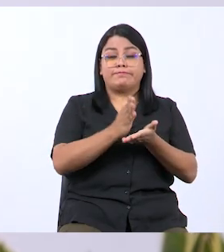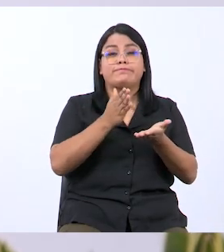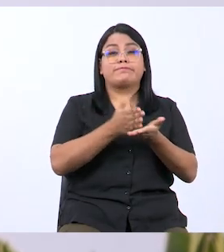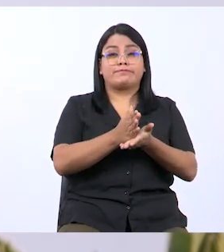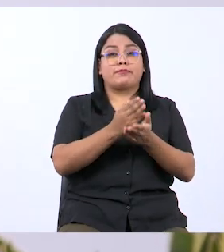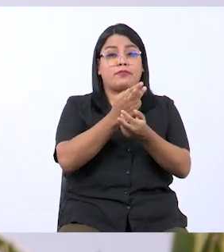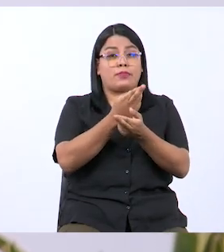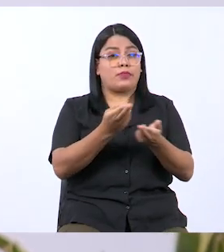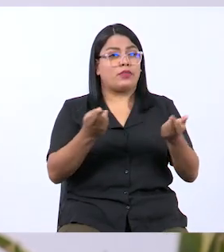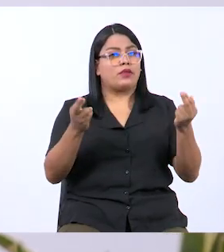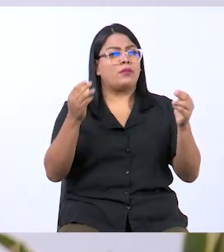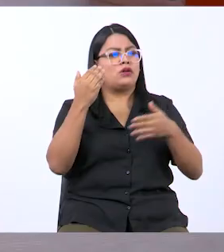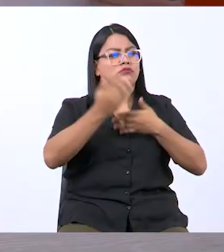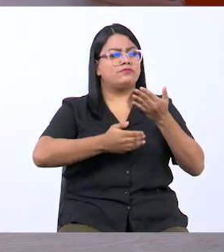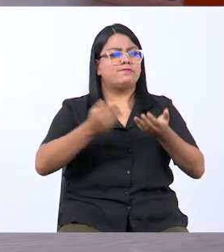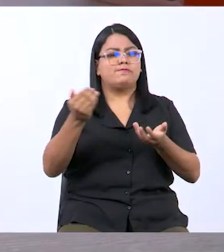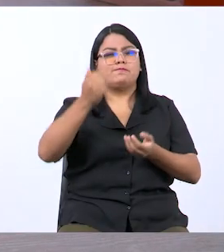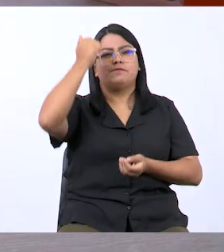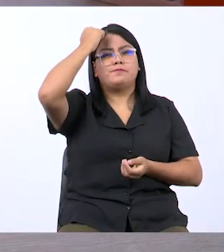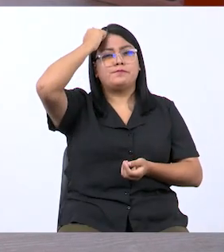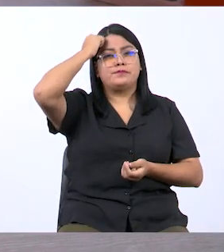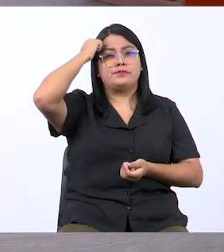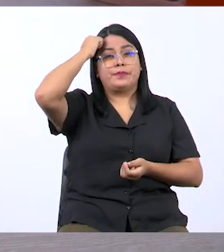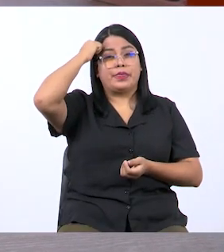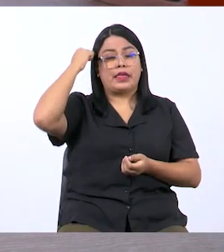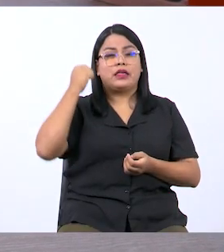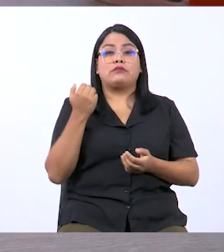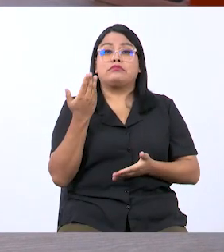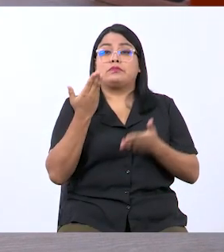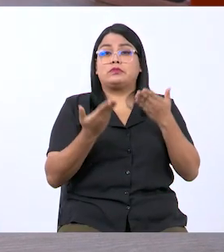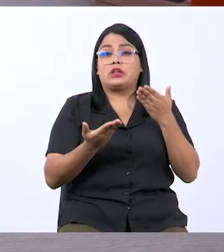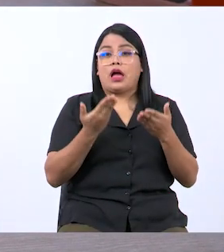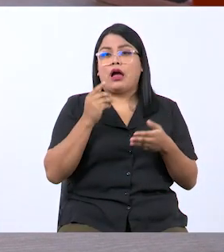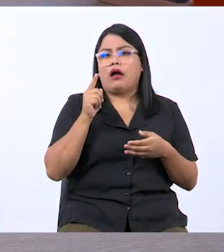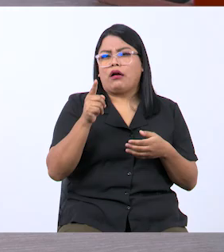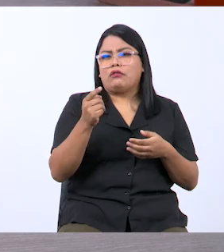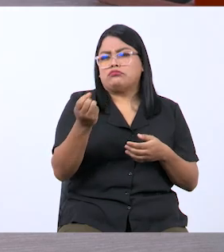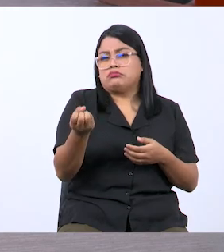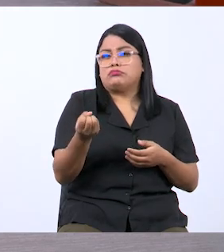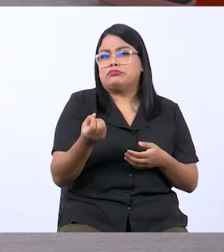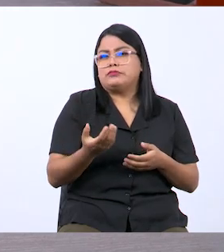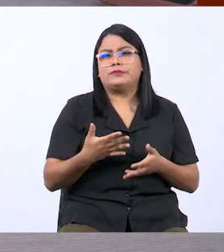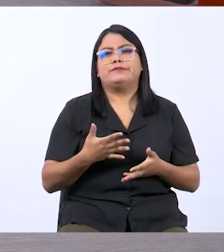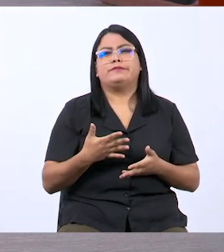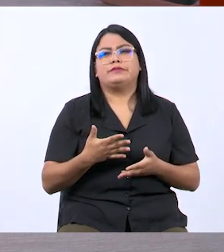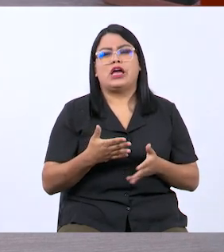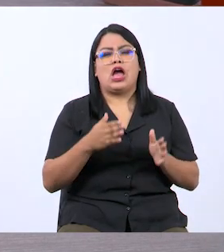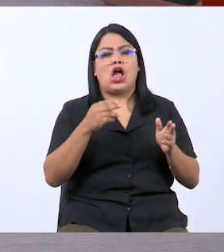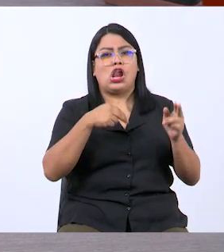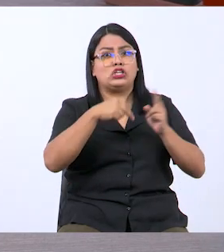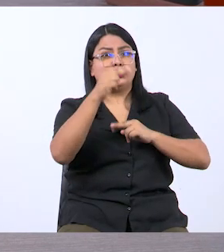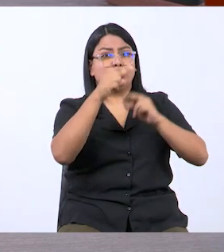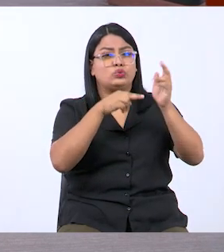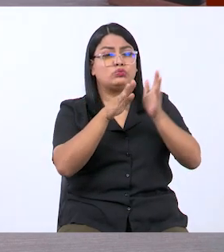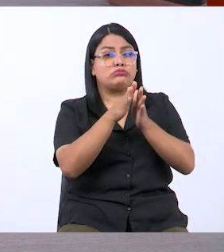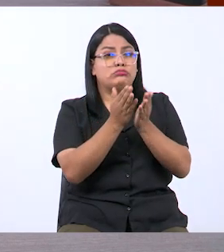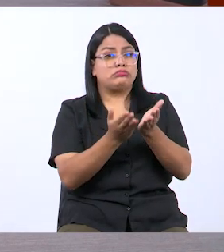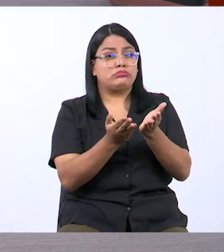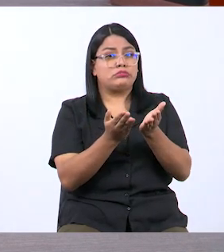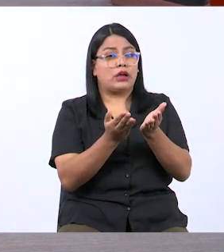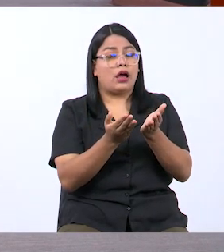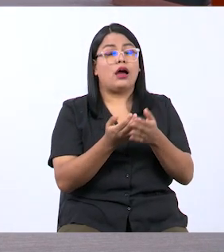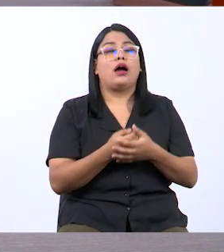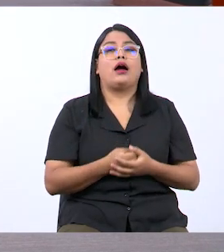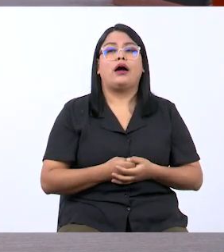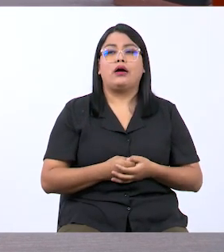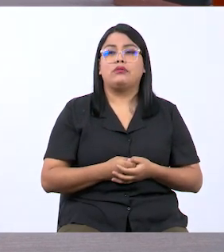tipo de recursos para nuestros procesos de enseñanza-aprendizaje, quisiéramos saber un poco más acerca de la estructura del libro.